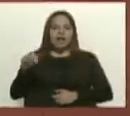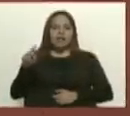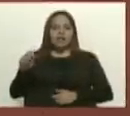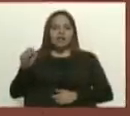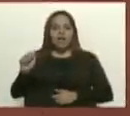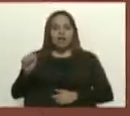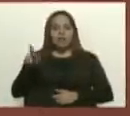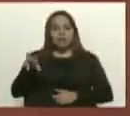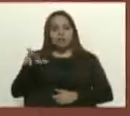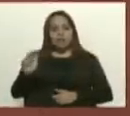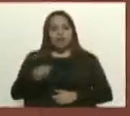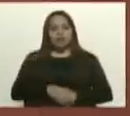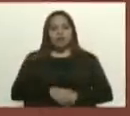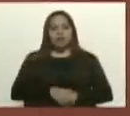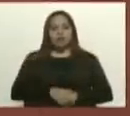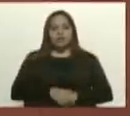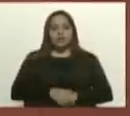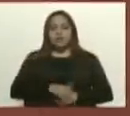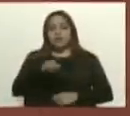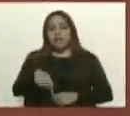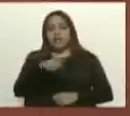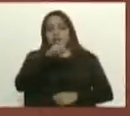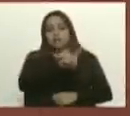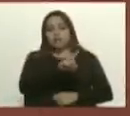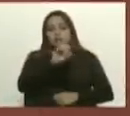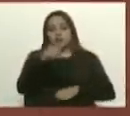106 años del fallecimiento de María Teresa Carreño.